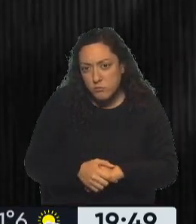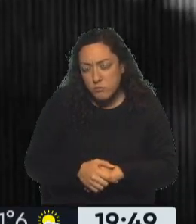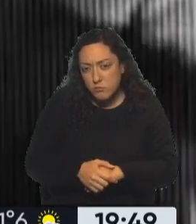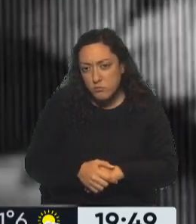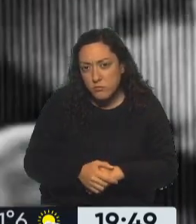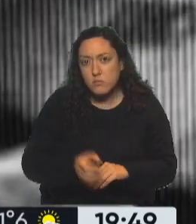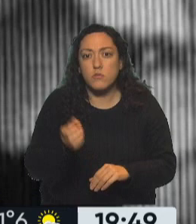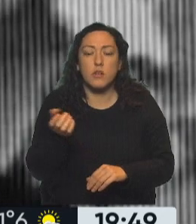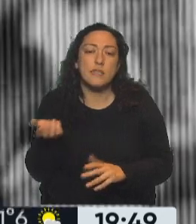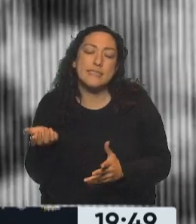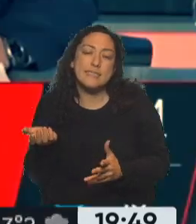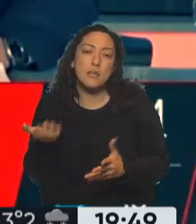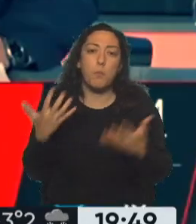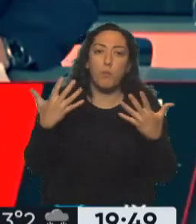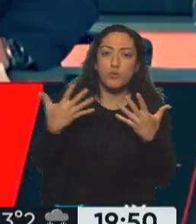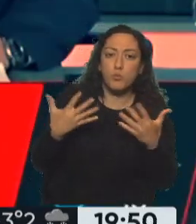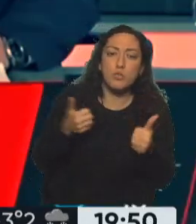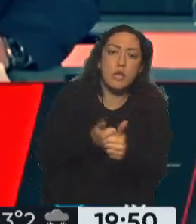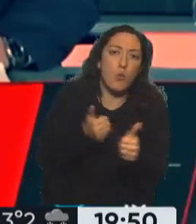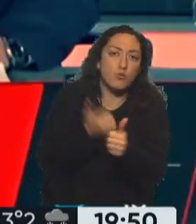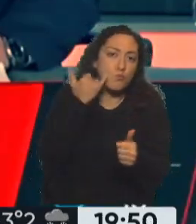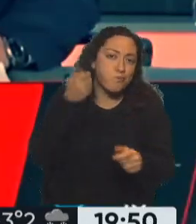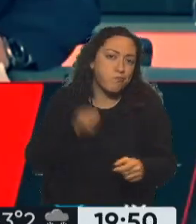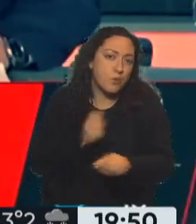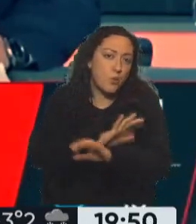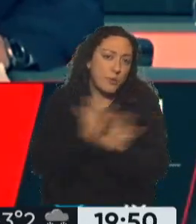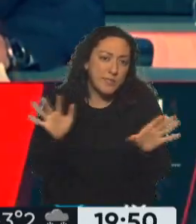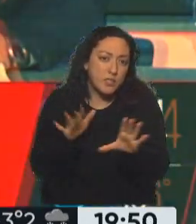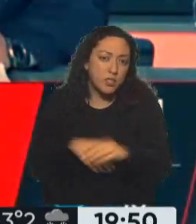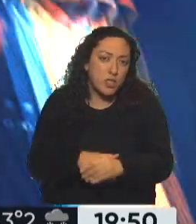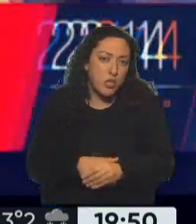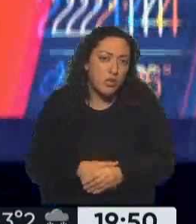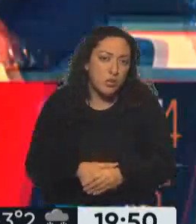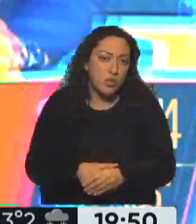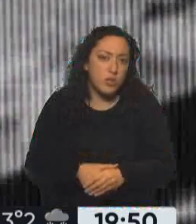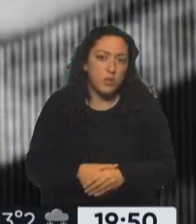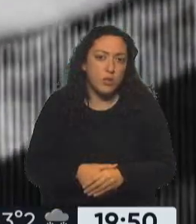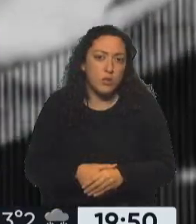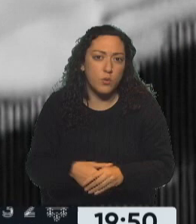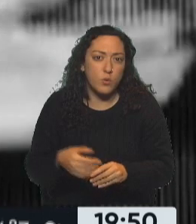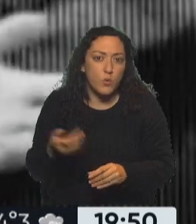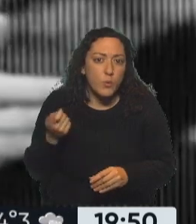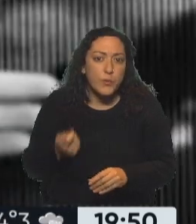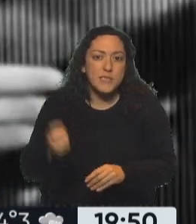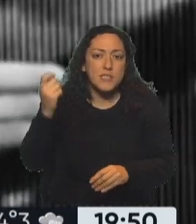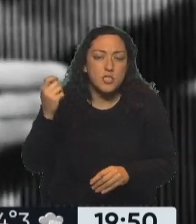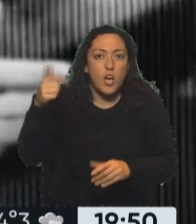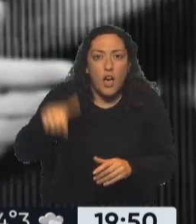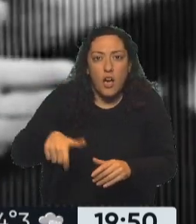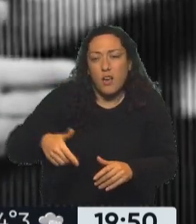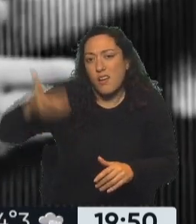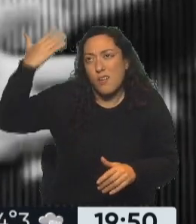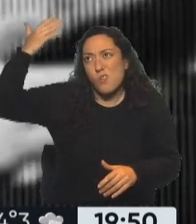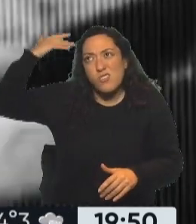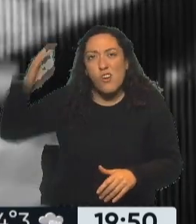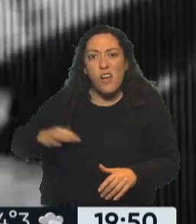Por supuesto que si ahí hubo abusos ya fueron juzgados porque estamos en juicio desde hace... Pero están siendo juzgados desde hace